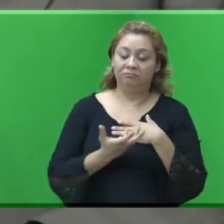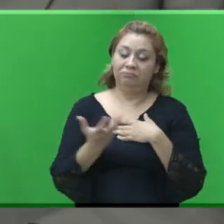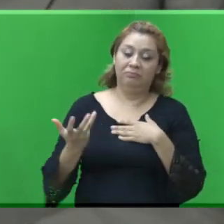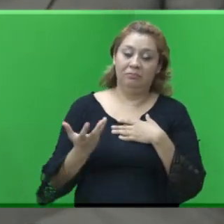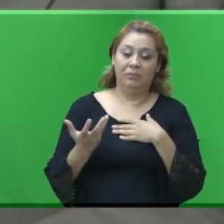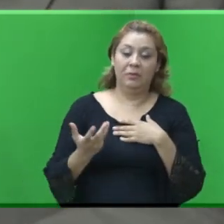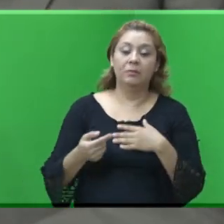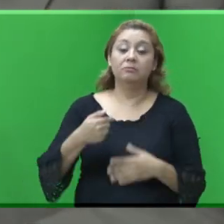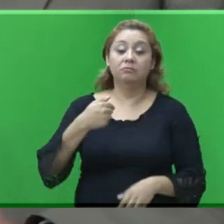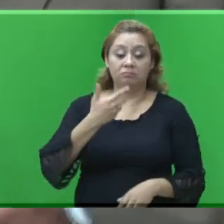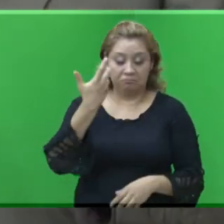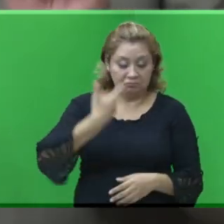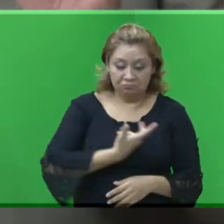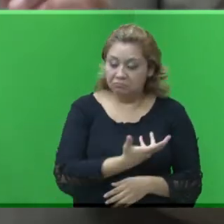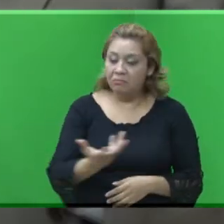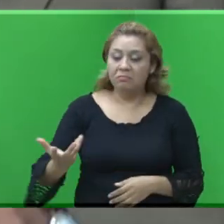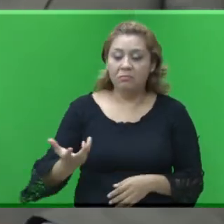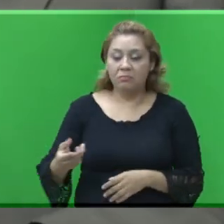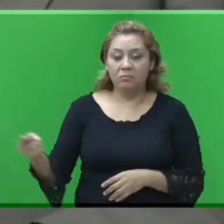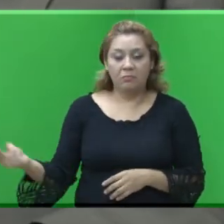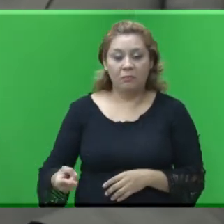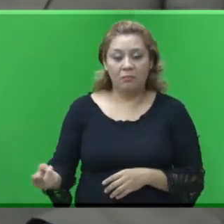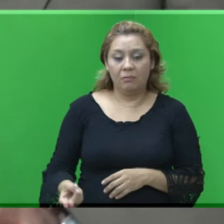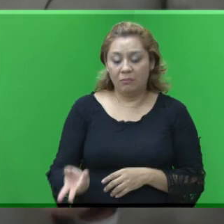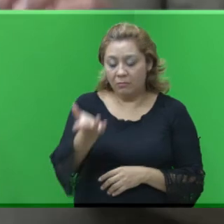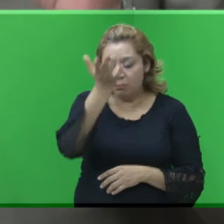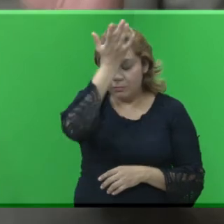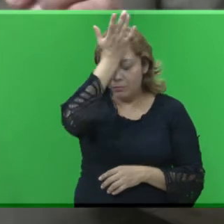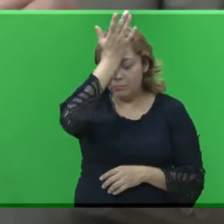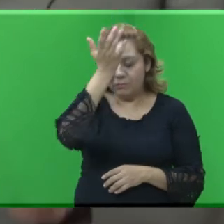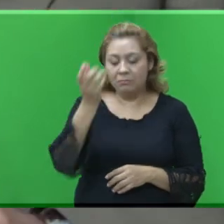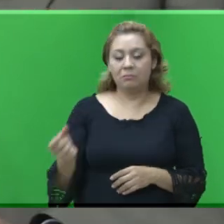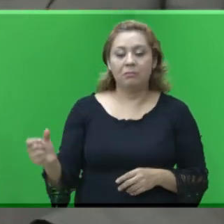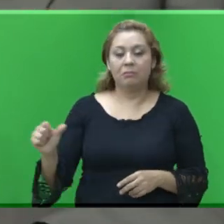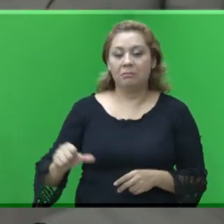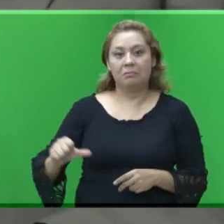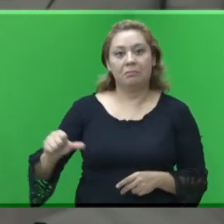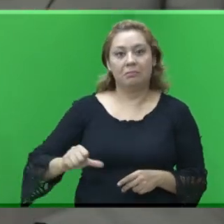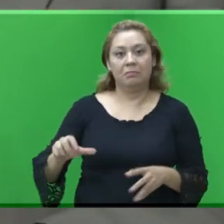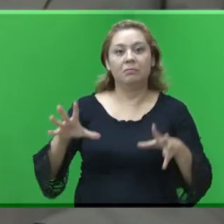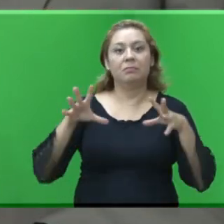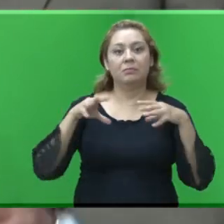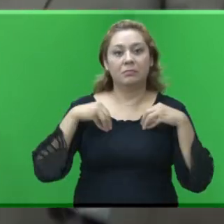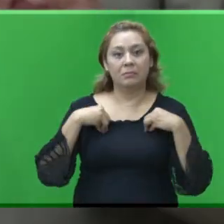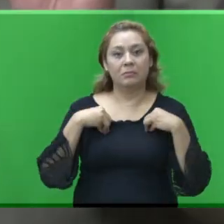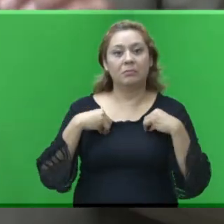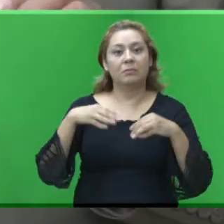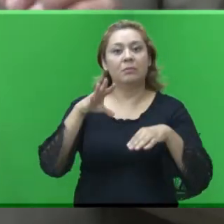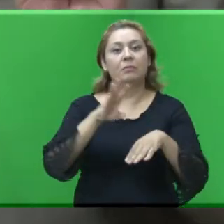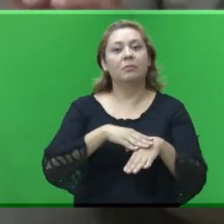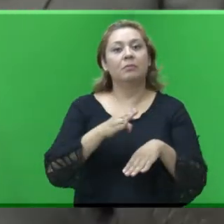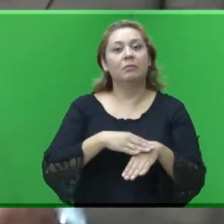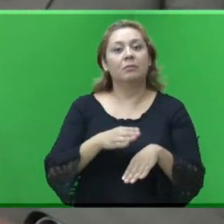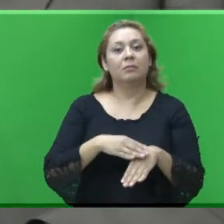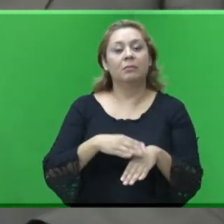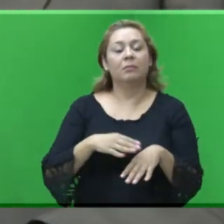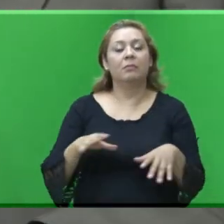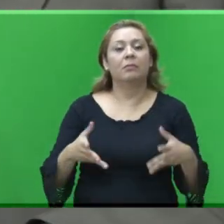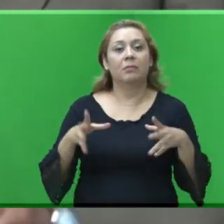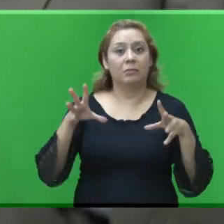de nosotros. Hemos pecado, hemos fallado contra Él. Aceptemos su